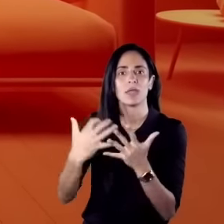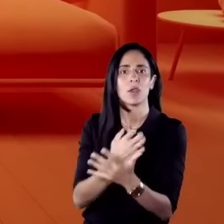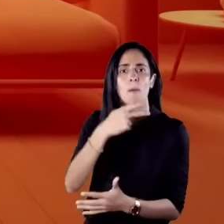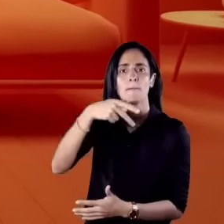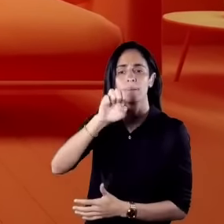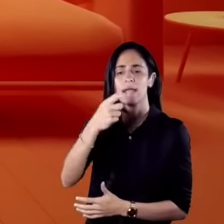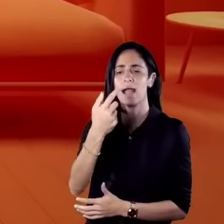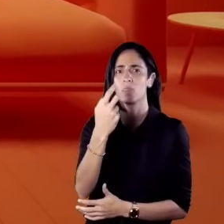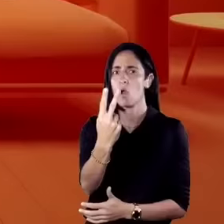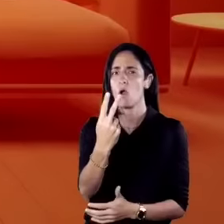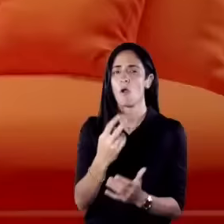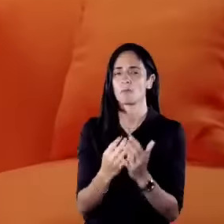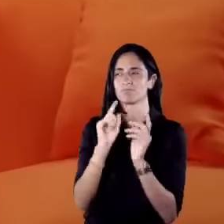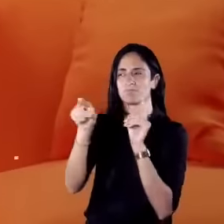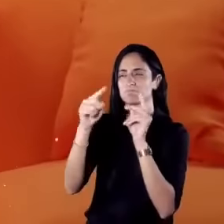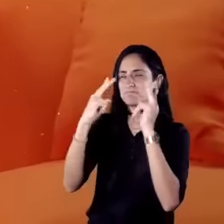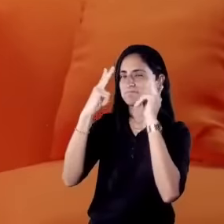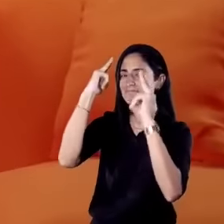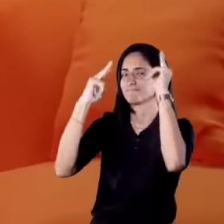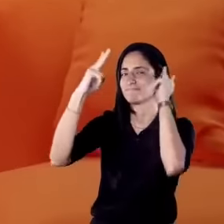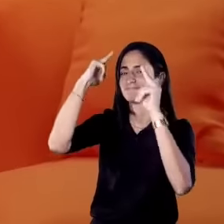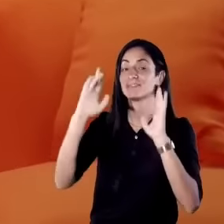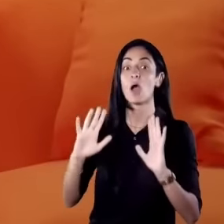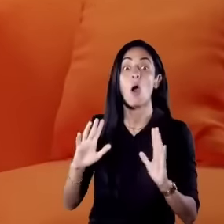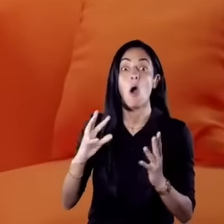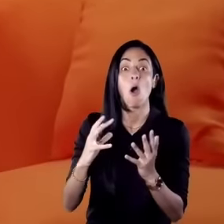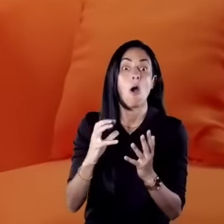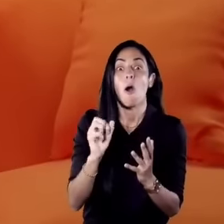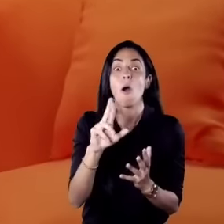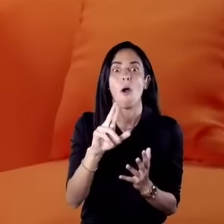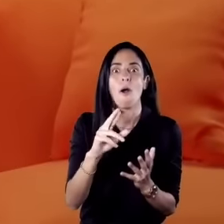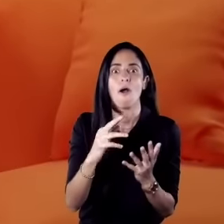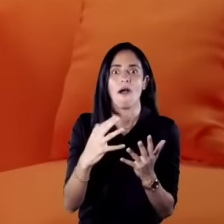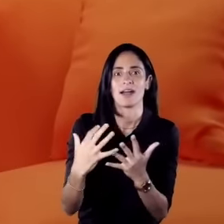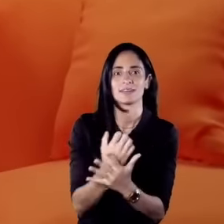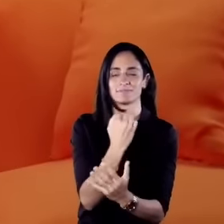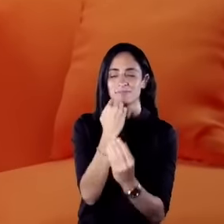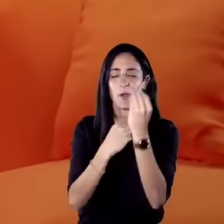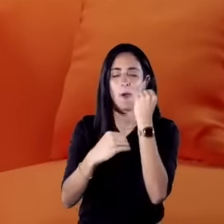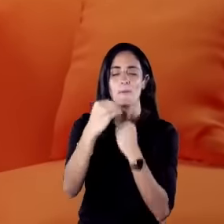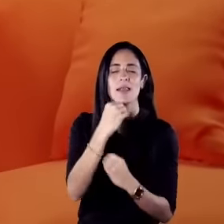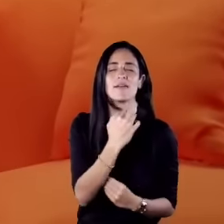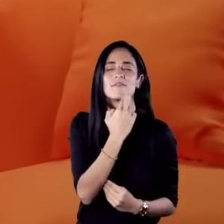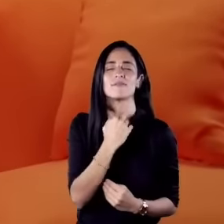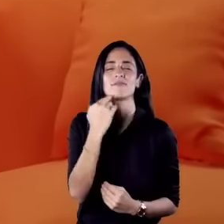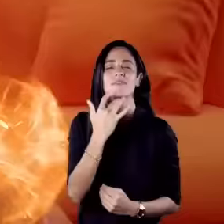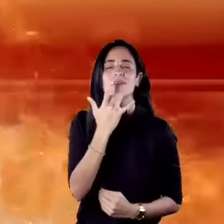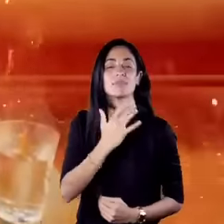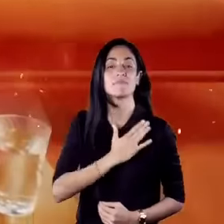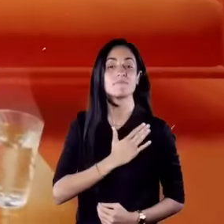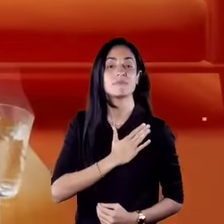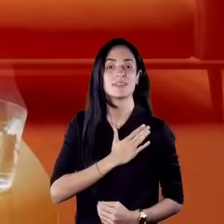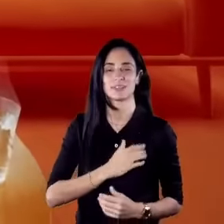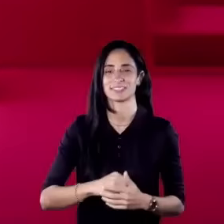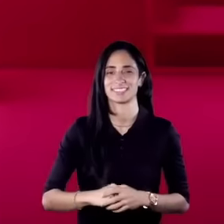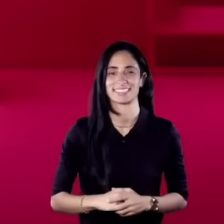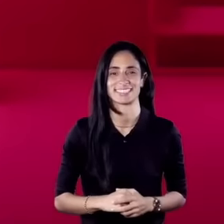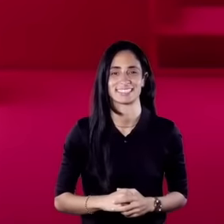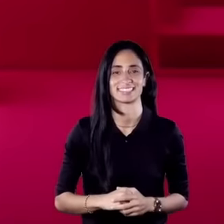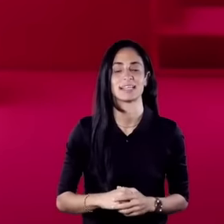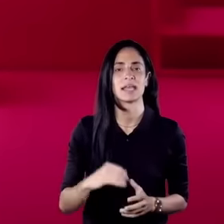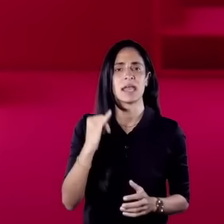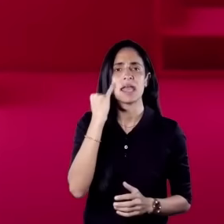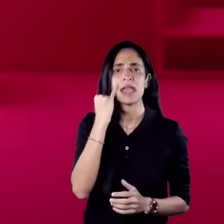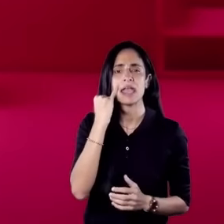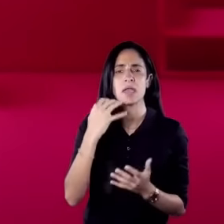el Pega 2, me voy para el Beauty. O mejor, me voy a mi restaurante favorito. ¿Qué yo